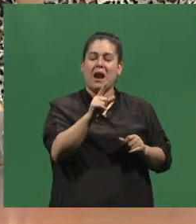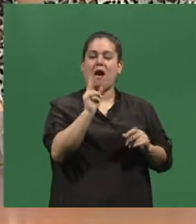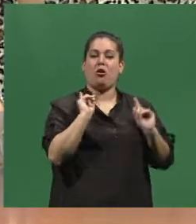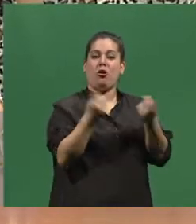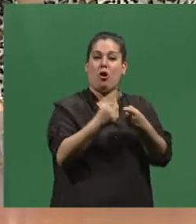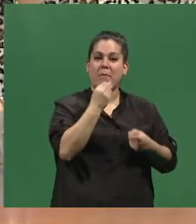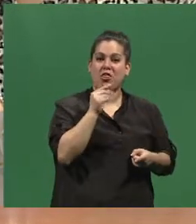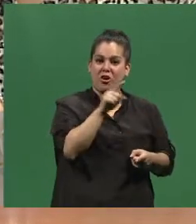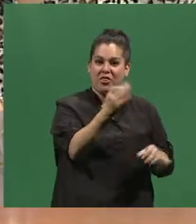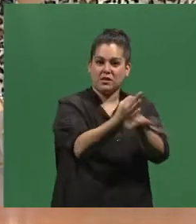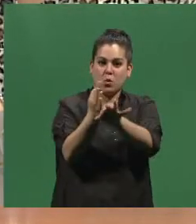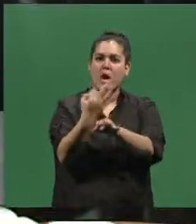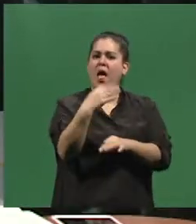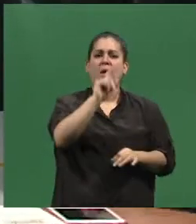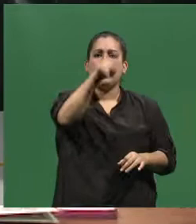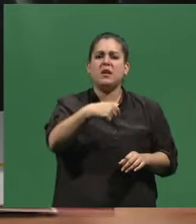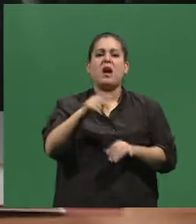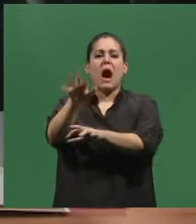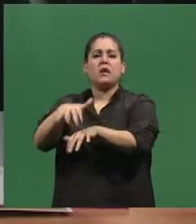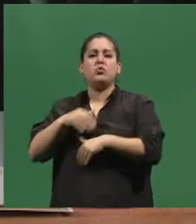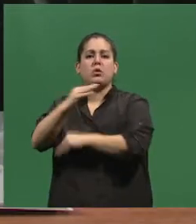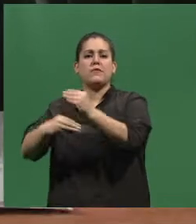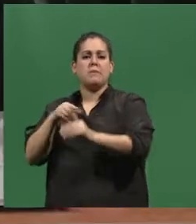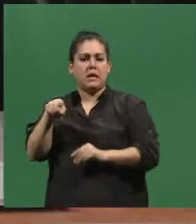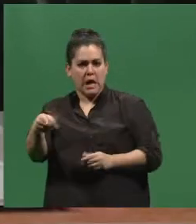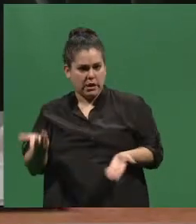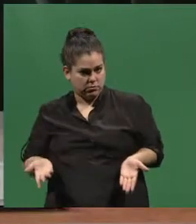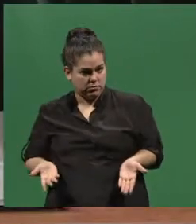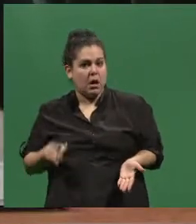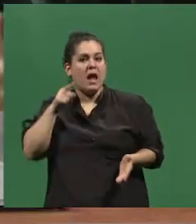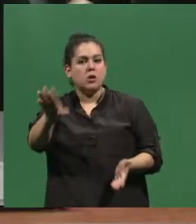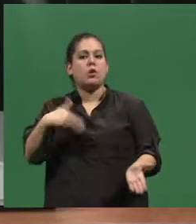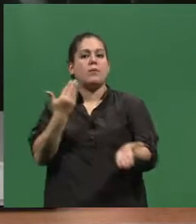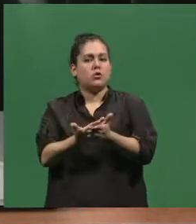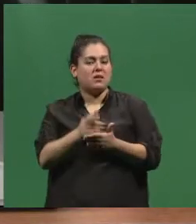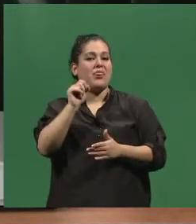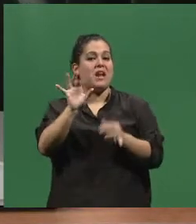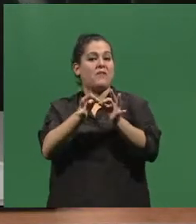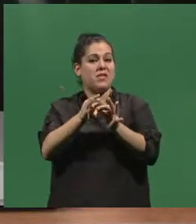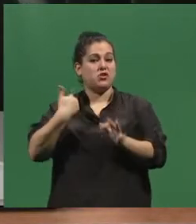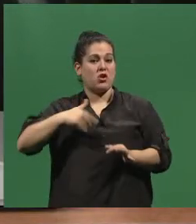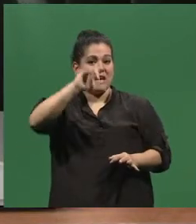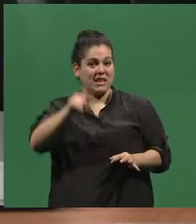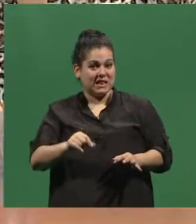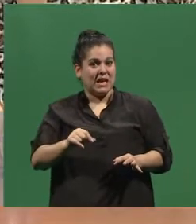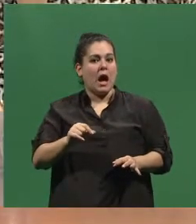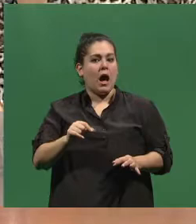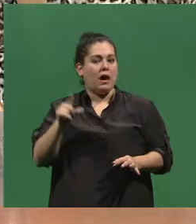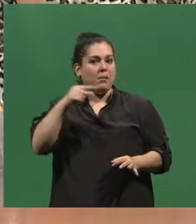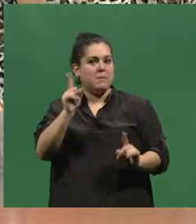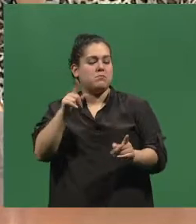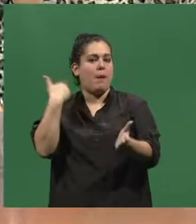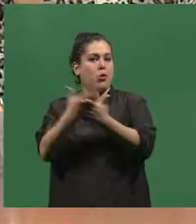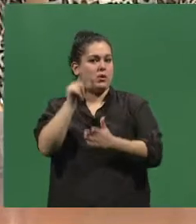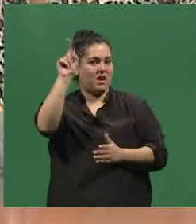comedores escolares tiene que provenir de la agricultura familiar, ¿sí? Y de hecho es una de las propuestas que hace la Federación Argentina de Graduados en Nutrición, y eso